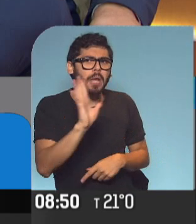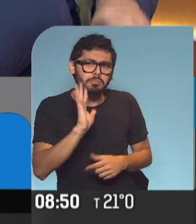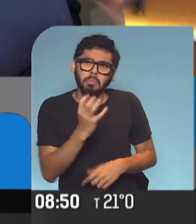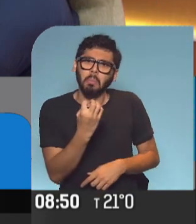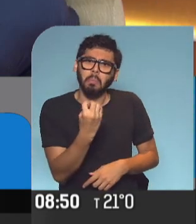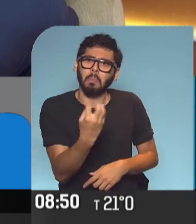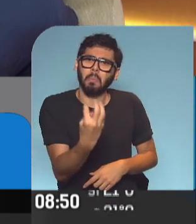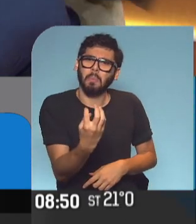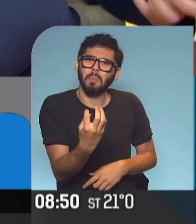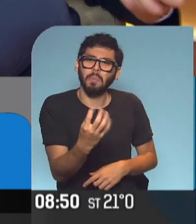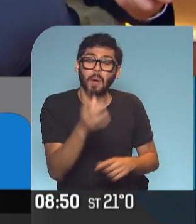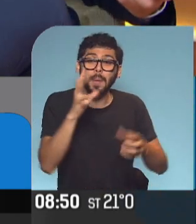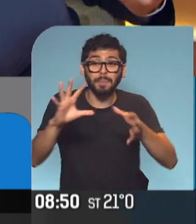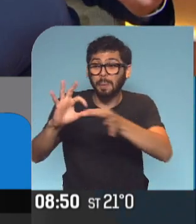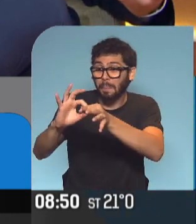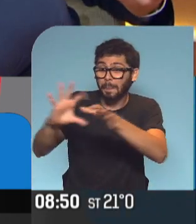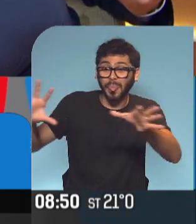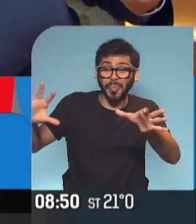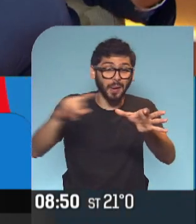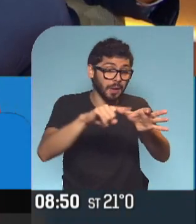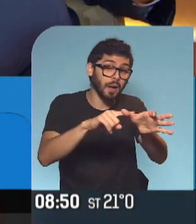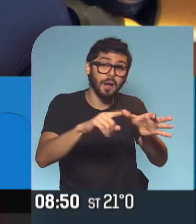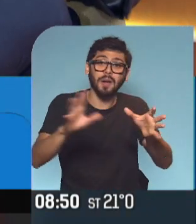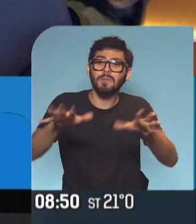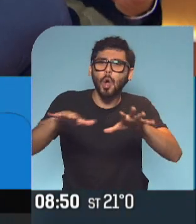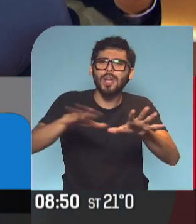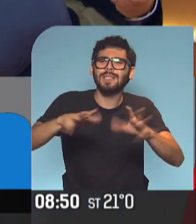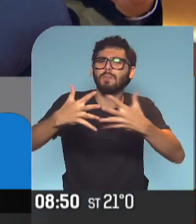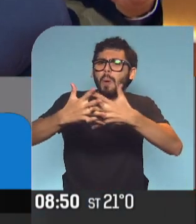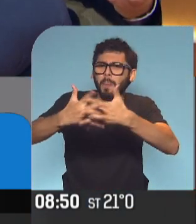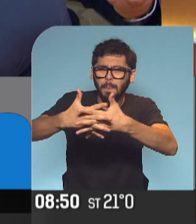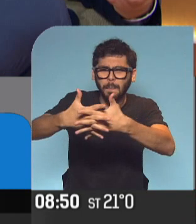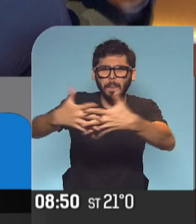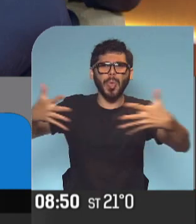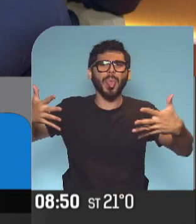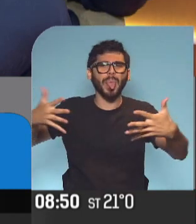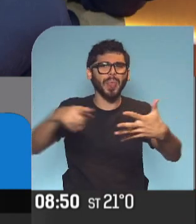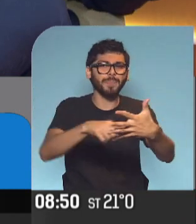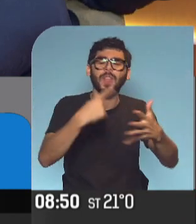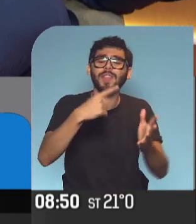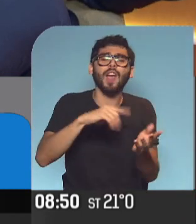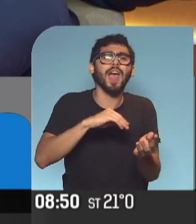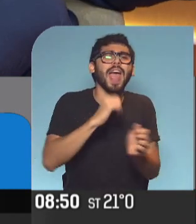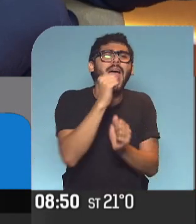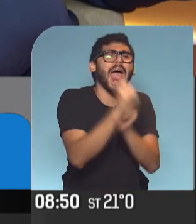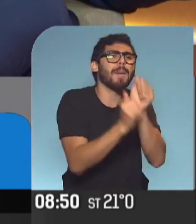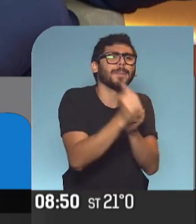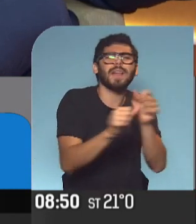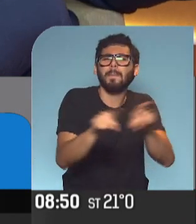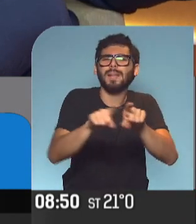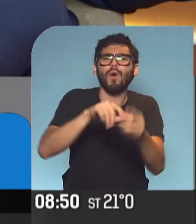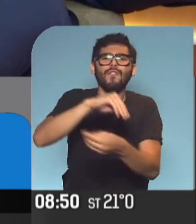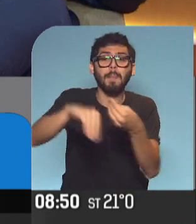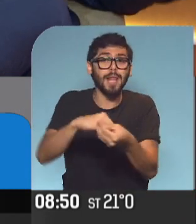ellos lo hacen claro como lo desconectan de lo social y te dicen una empresa o una familia es como una empresa no papá no es una familia como una